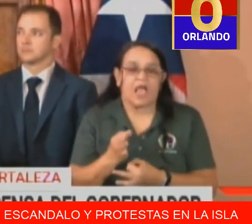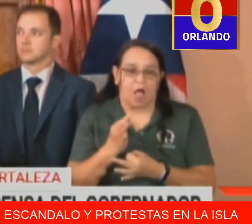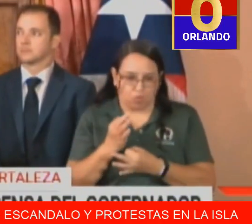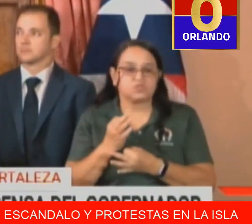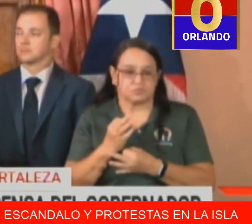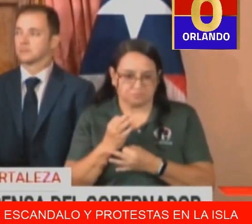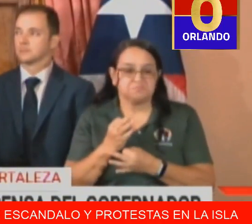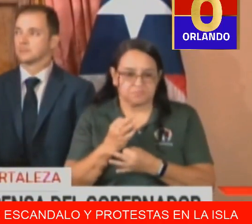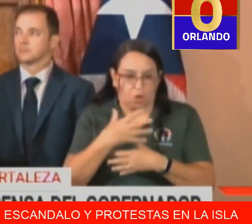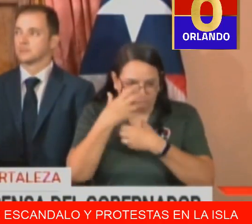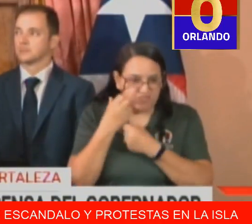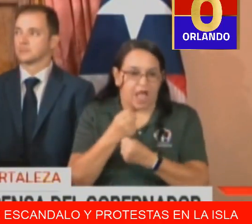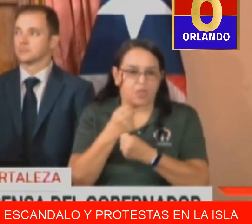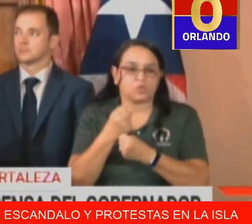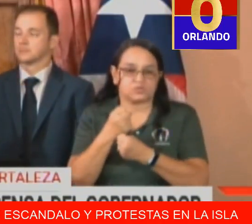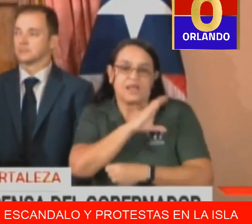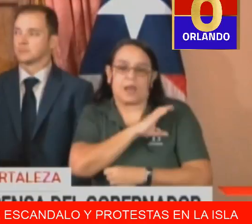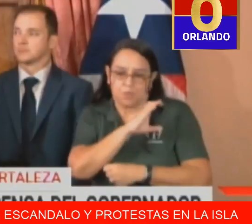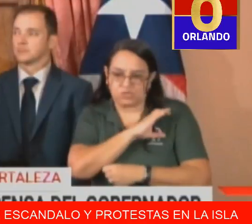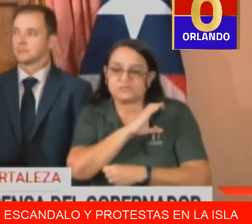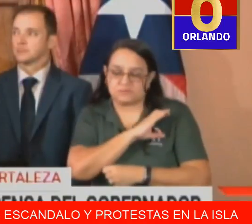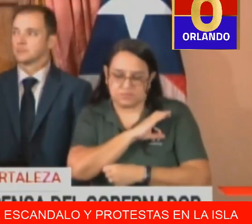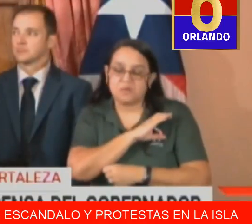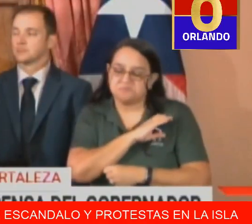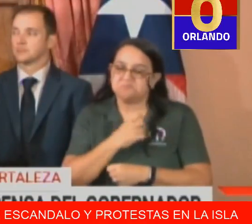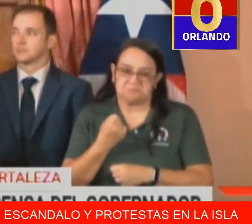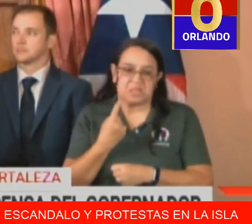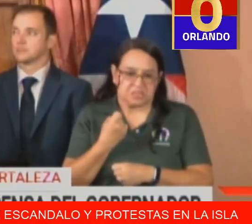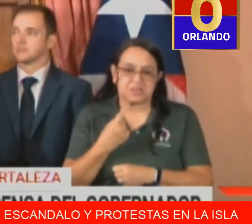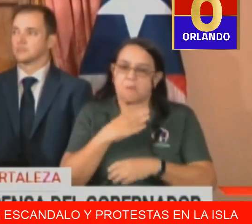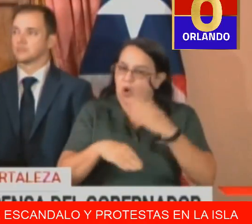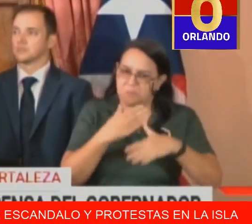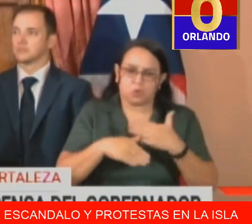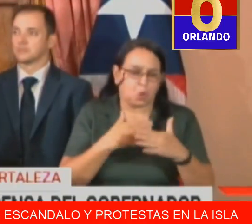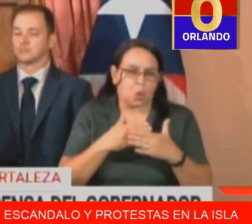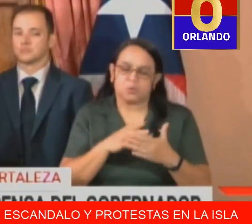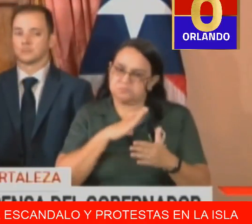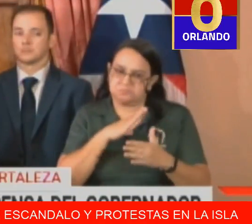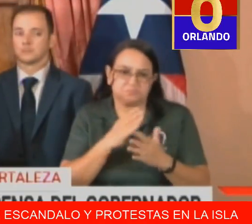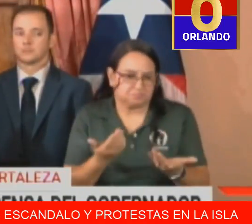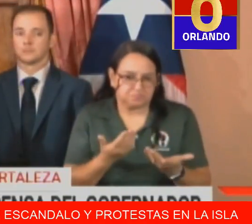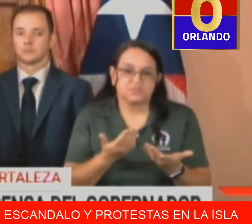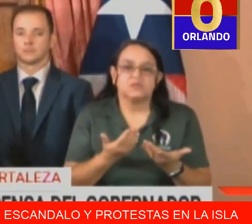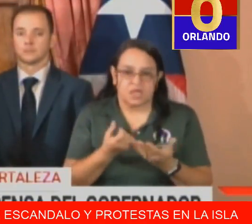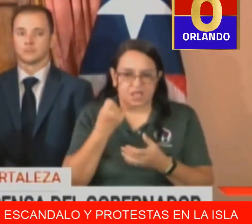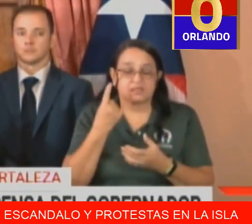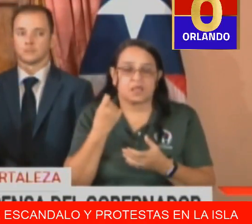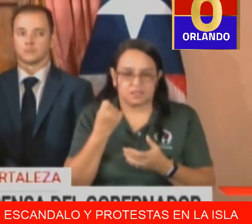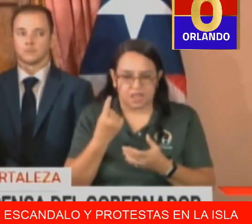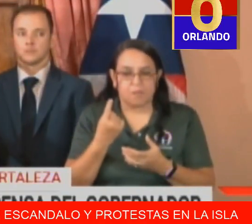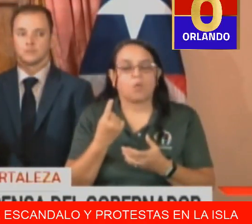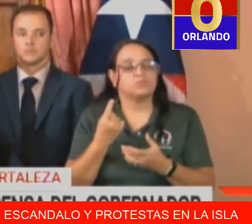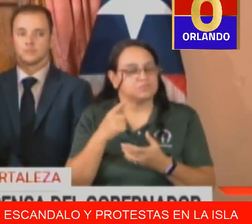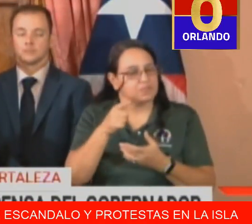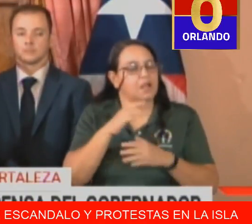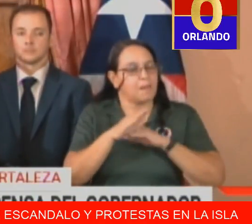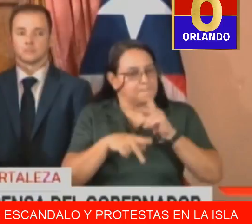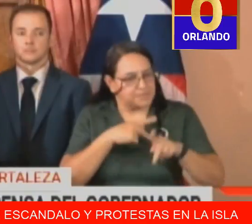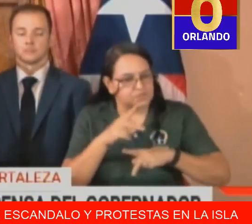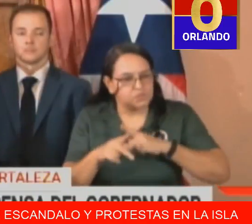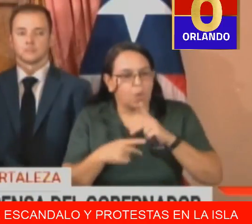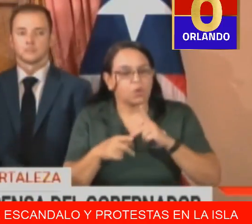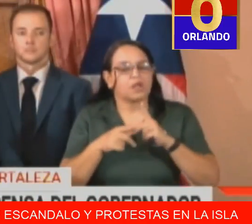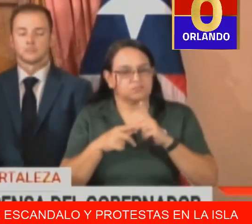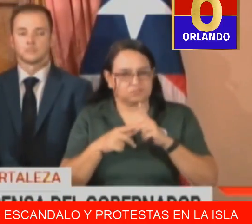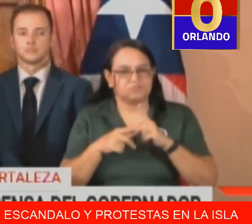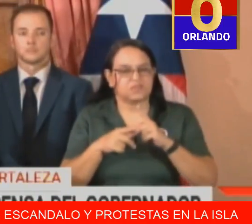haciendo y que tenemos los protocolos, y entendemos, ¿verdad?, y confiamos en la prudencia de la ciudadanía ante eventos